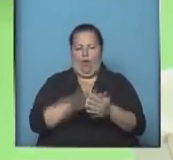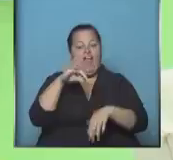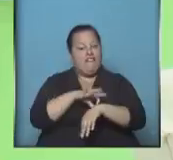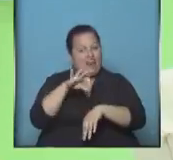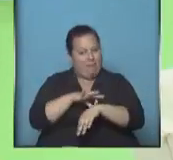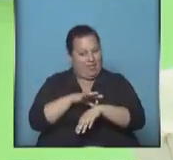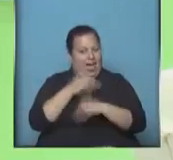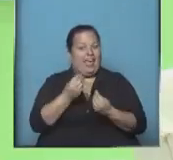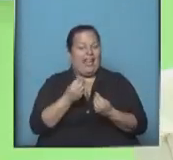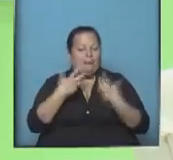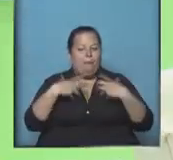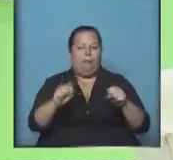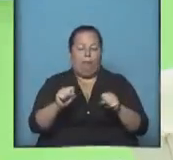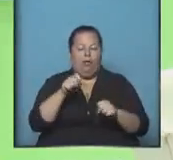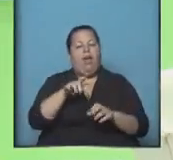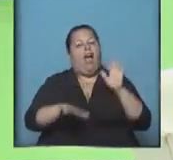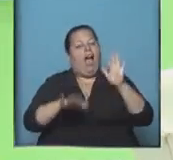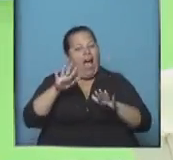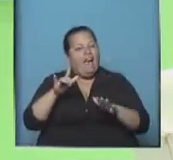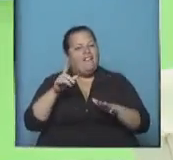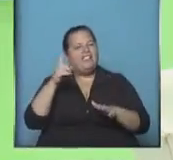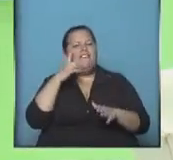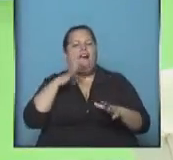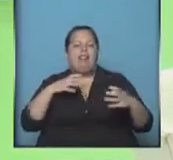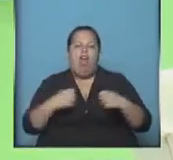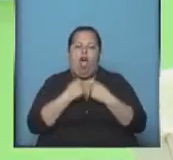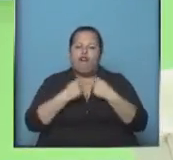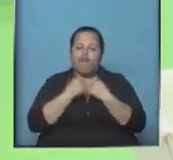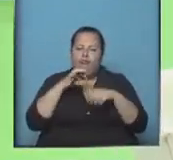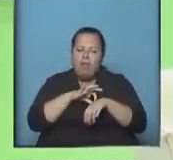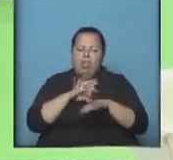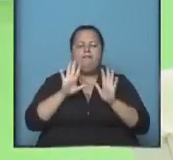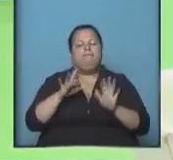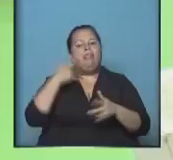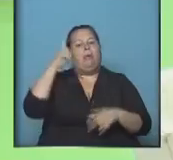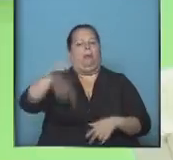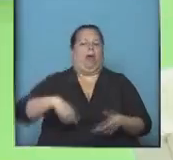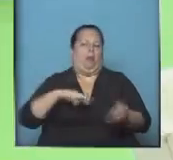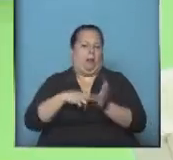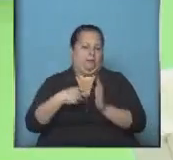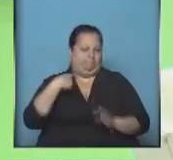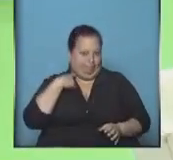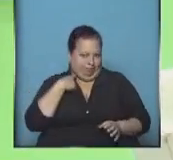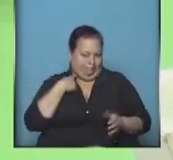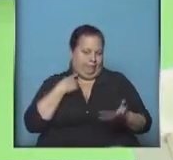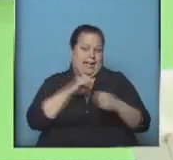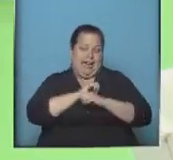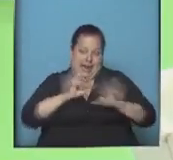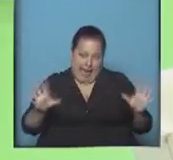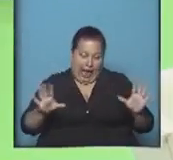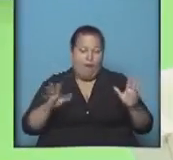enfermedad de base que es diagnosticada y que muchas veces no se la controla lo suficiente y después se sufre las consecuencias dramáticas